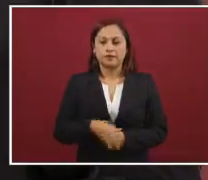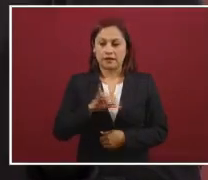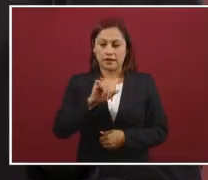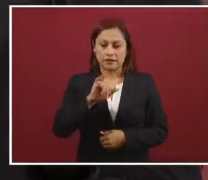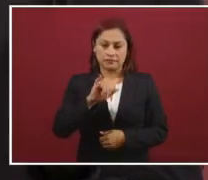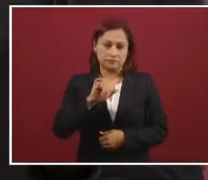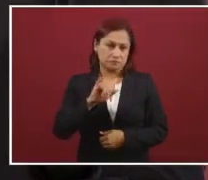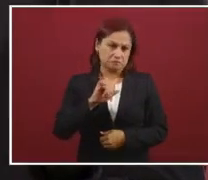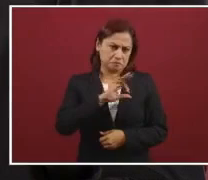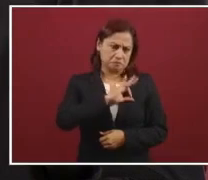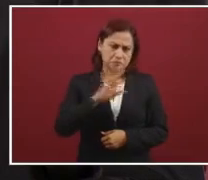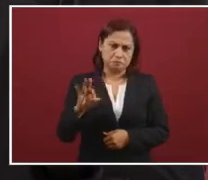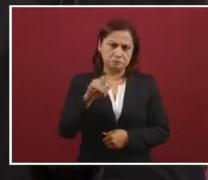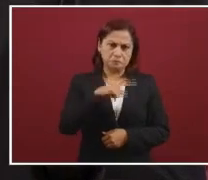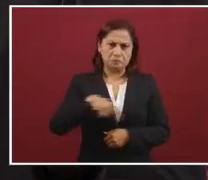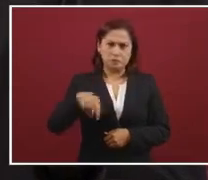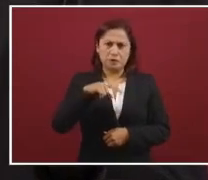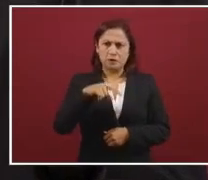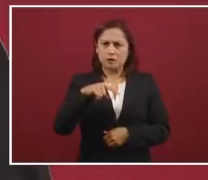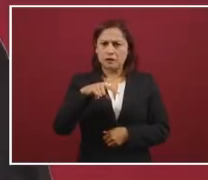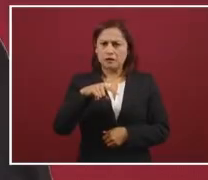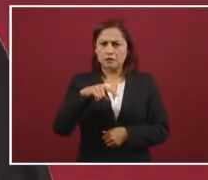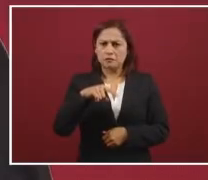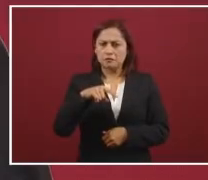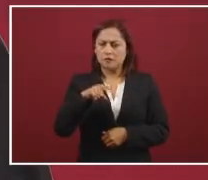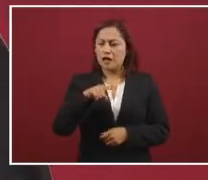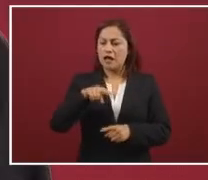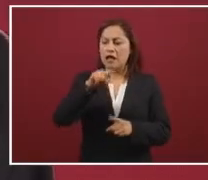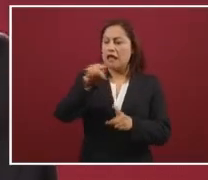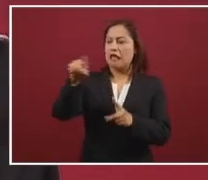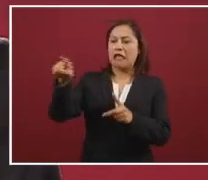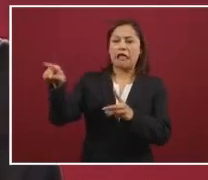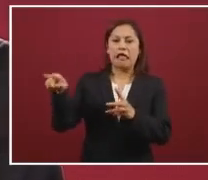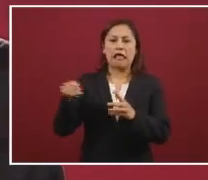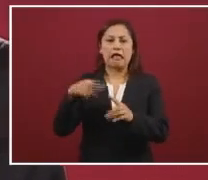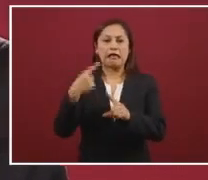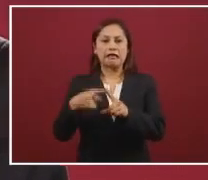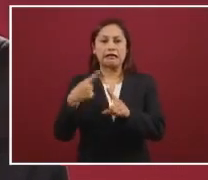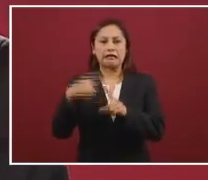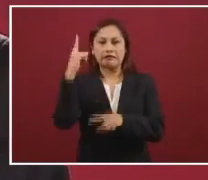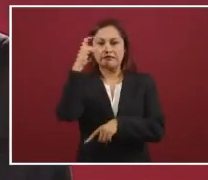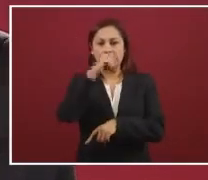equilibrios, ¿no? Para no mayoritear, porque eso ya también se acabó.